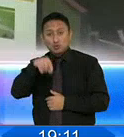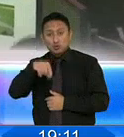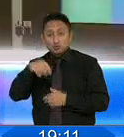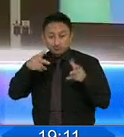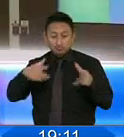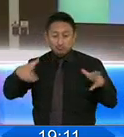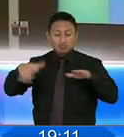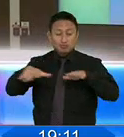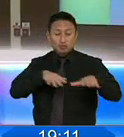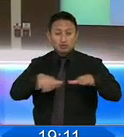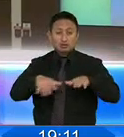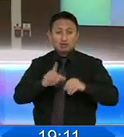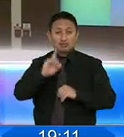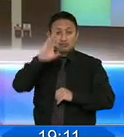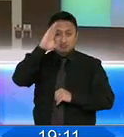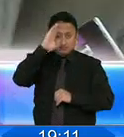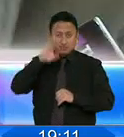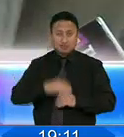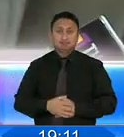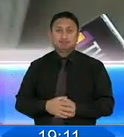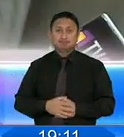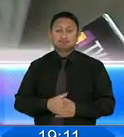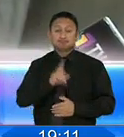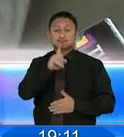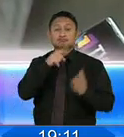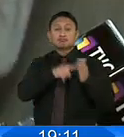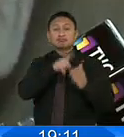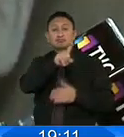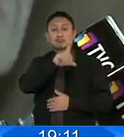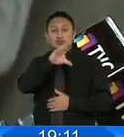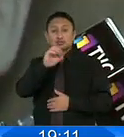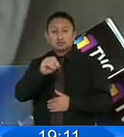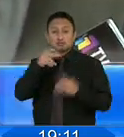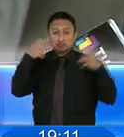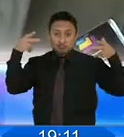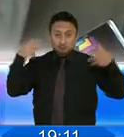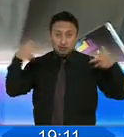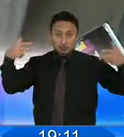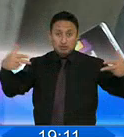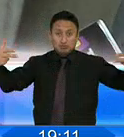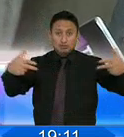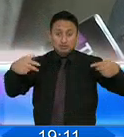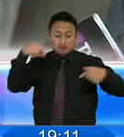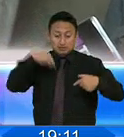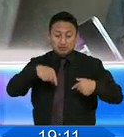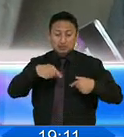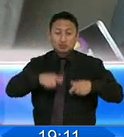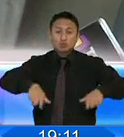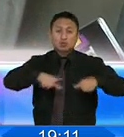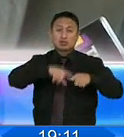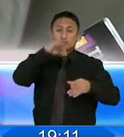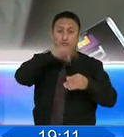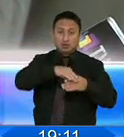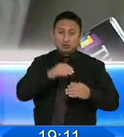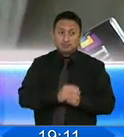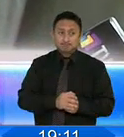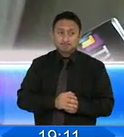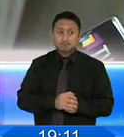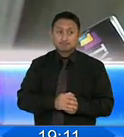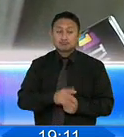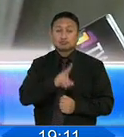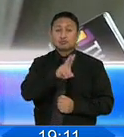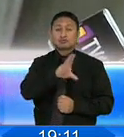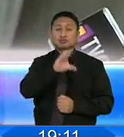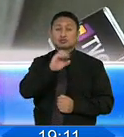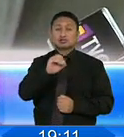la labor con la fuerza pública. 1.100 cámaras van a estar directamente relacionadas con recintos electorales, con 200 cámaras más